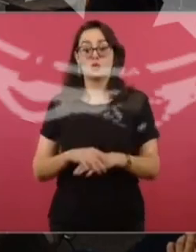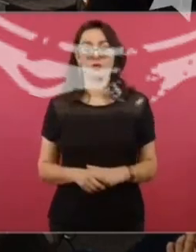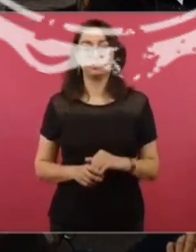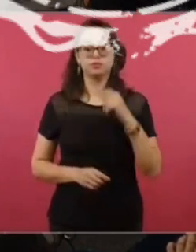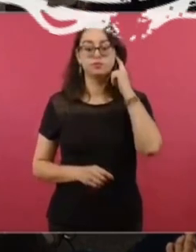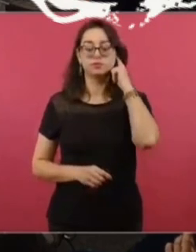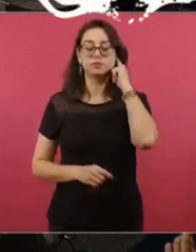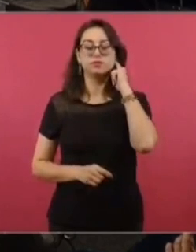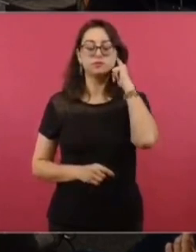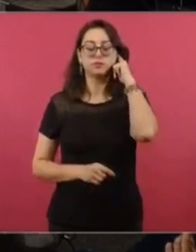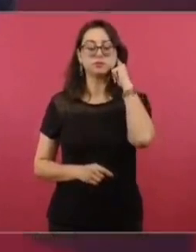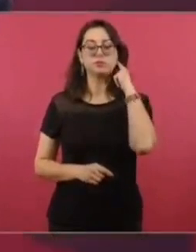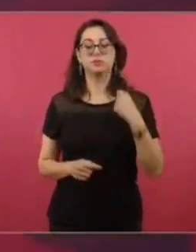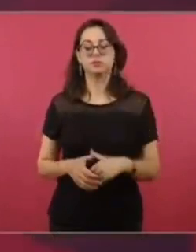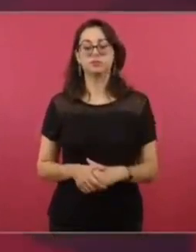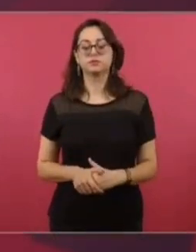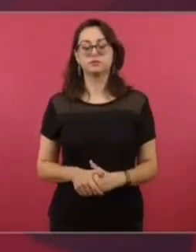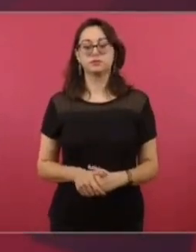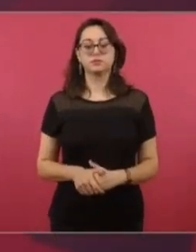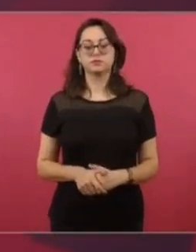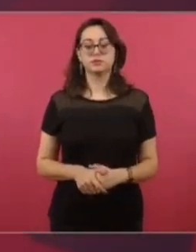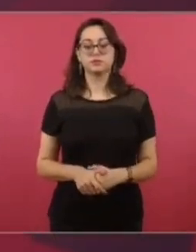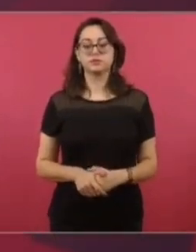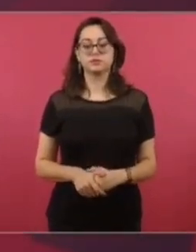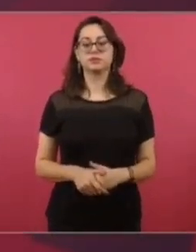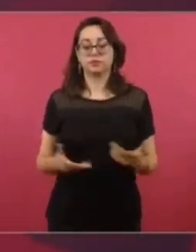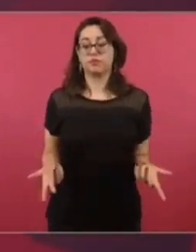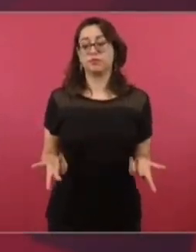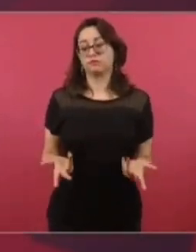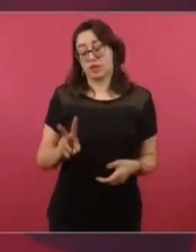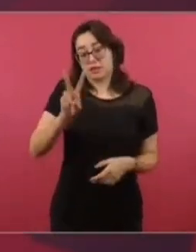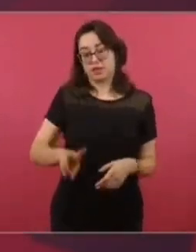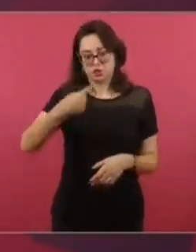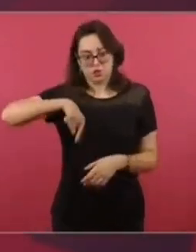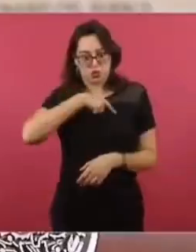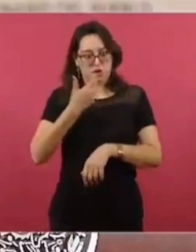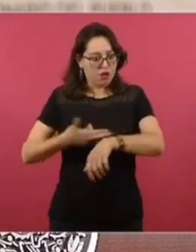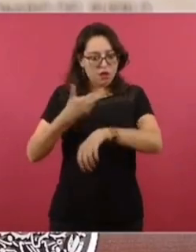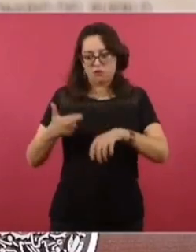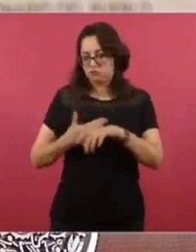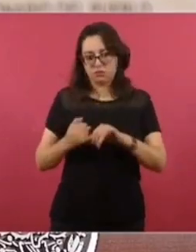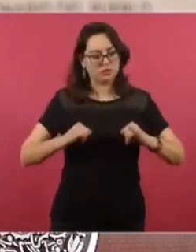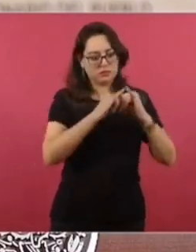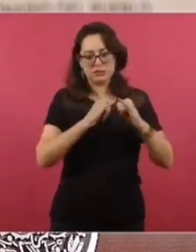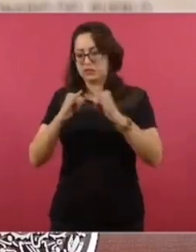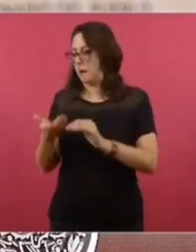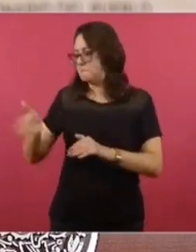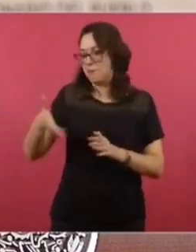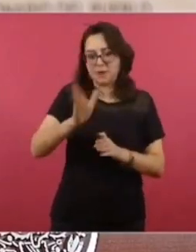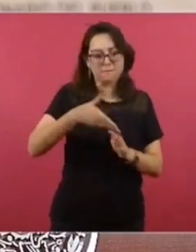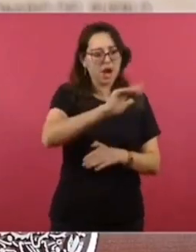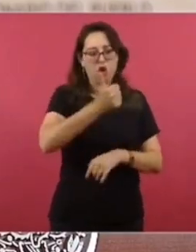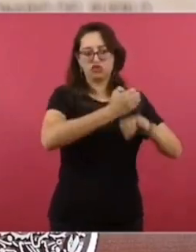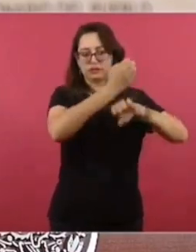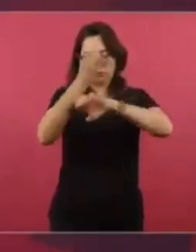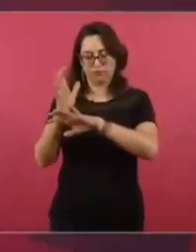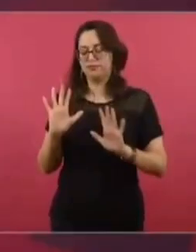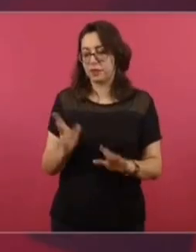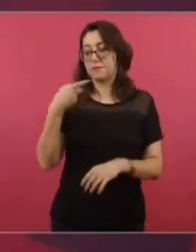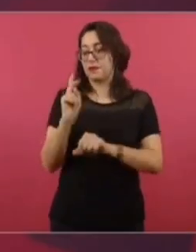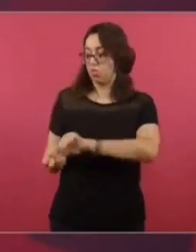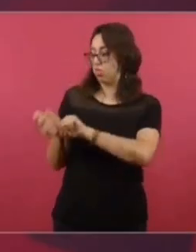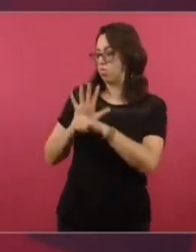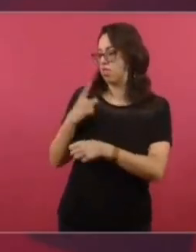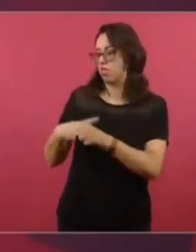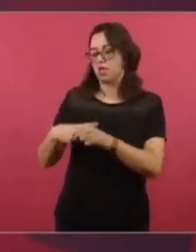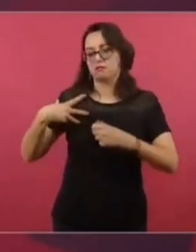Se va avanzando, se nos atrasó todo el plan de descentralización por la pandemia y la crisis nos